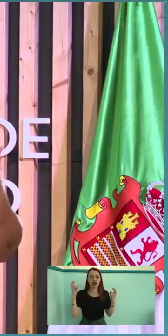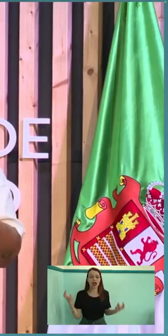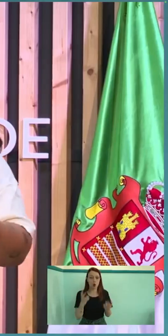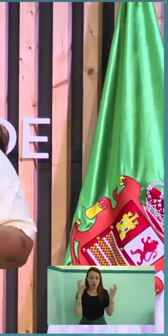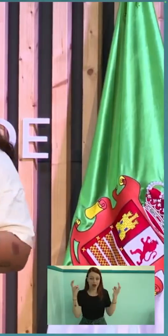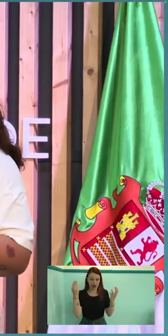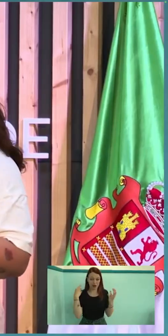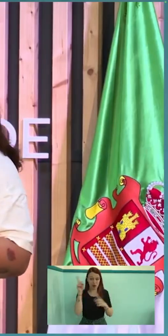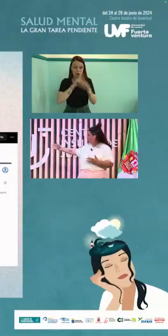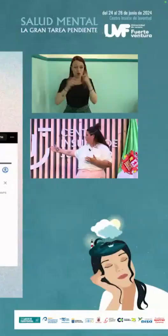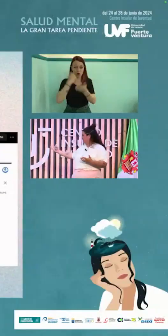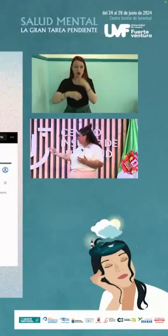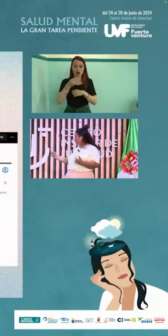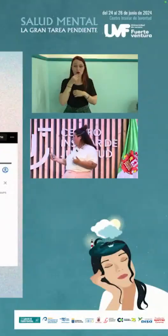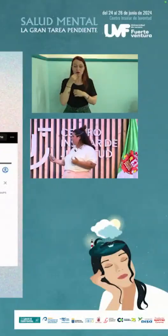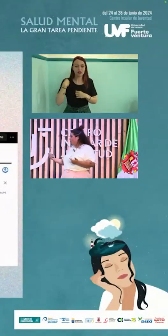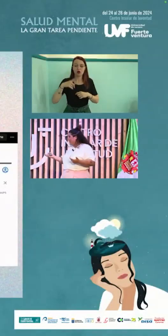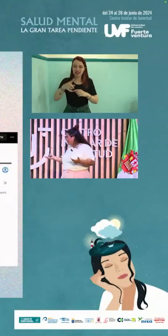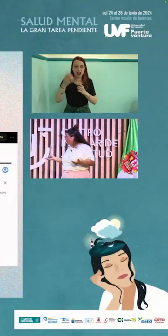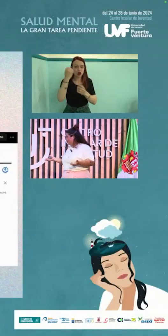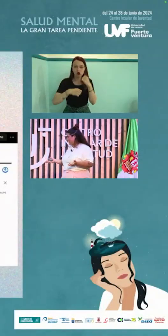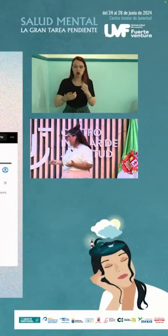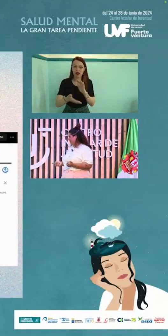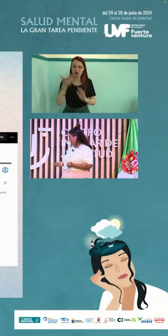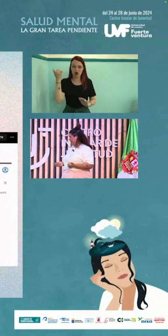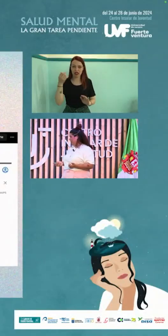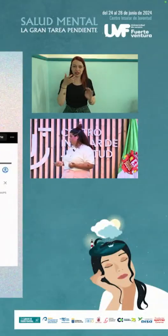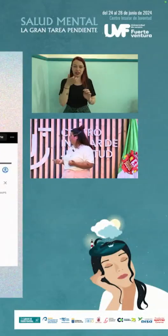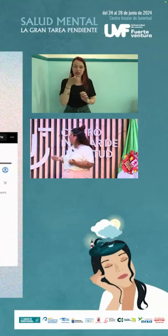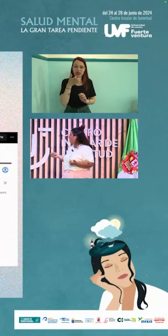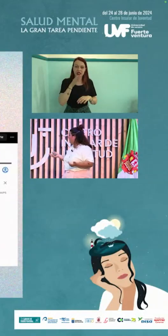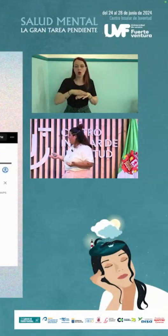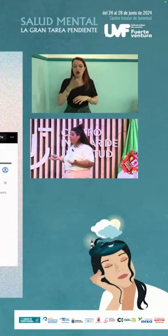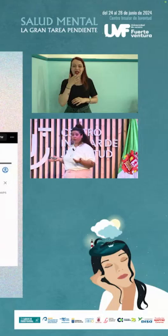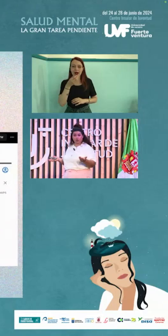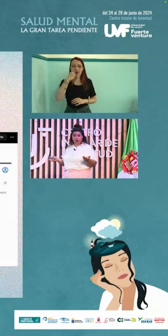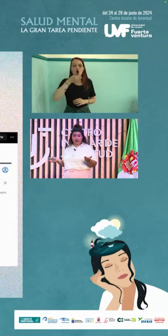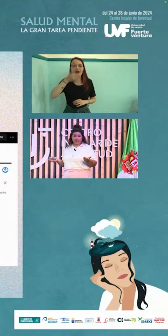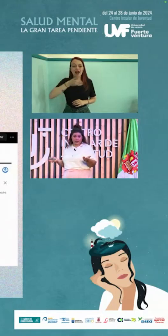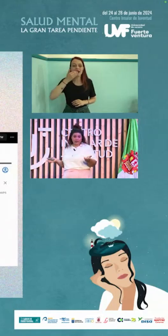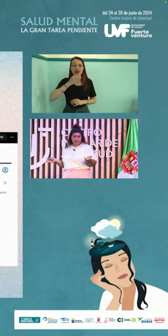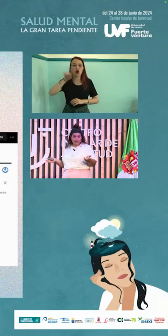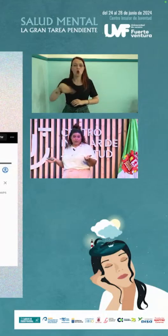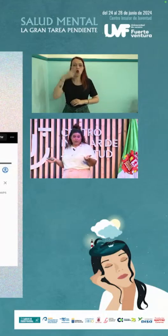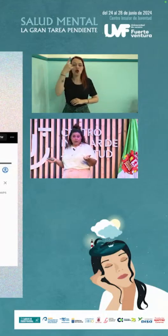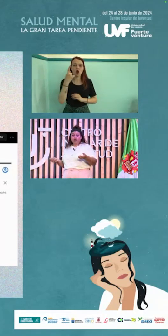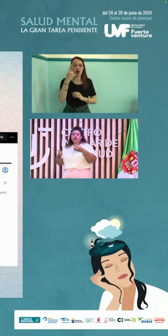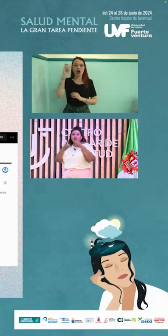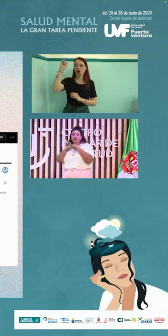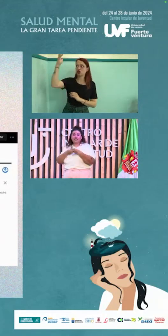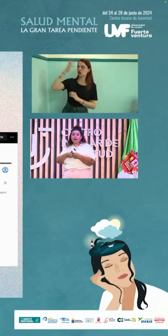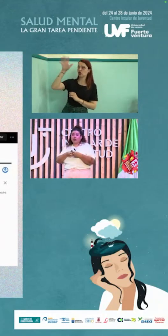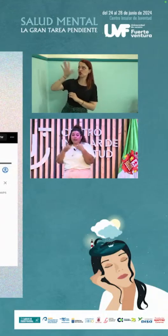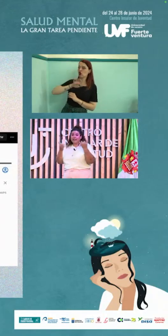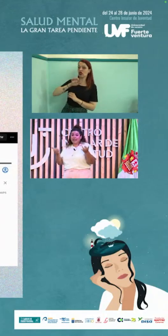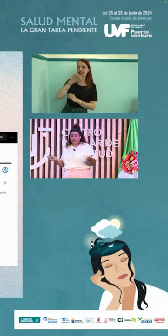lo primero que se nos quitan son ese tipo de conductas tipo come caliente para quitar el hambre toma una hora de luz solar al día tú si